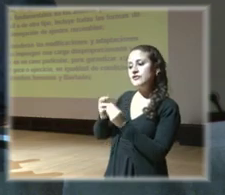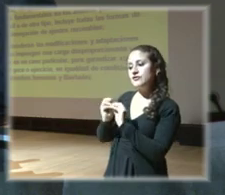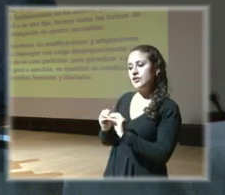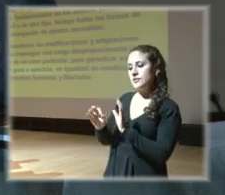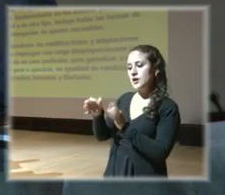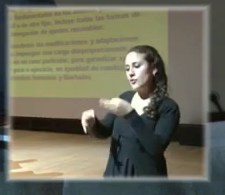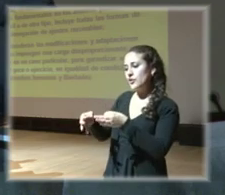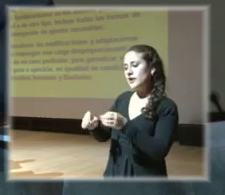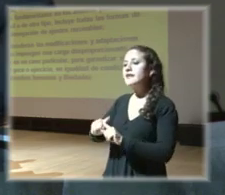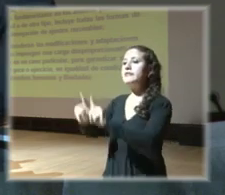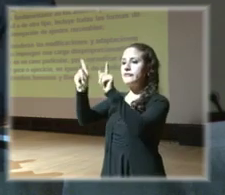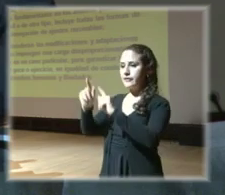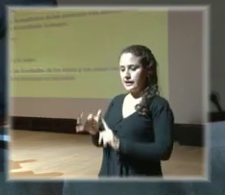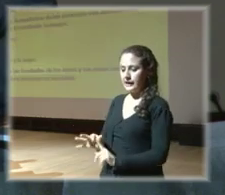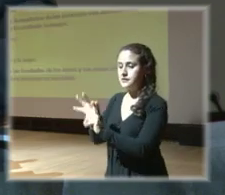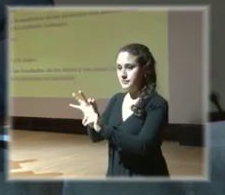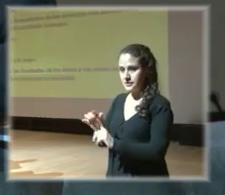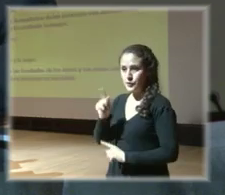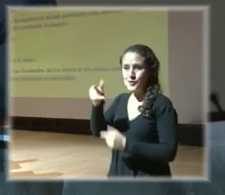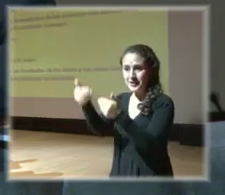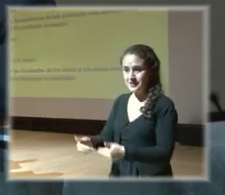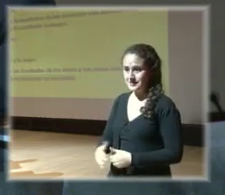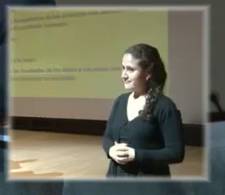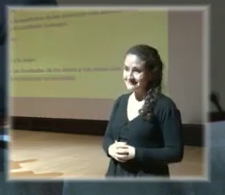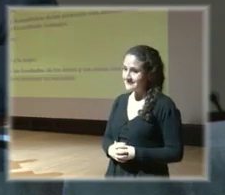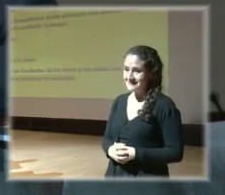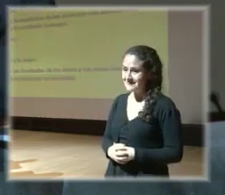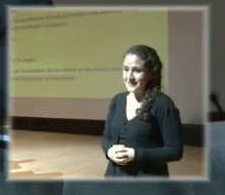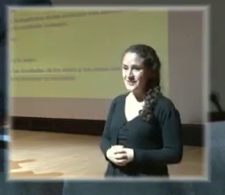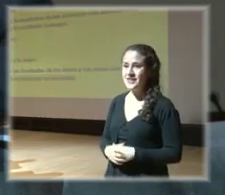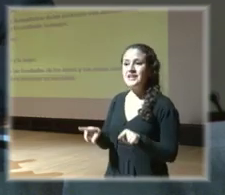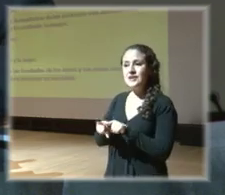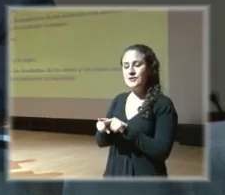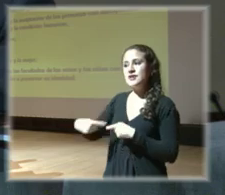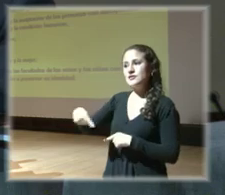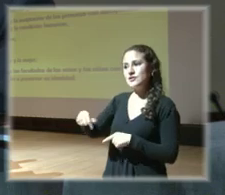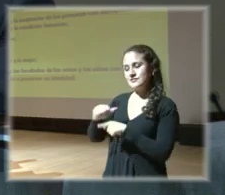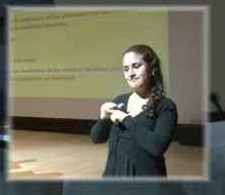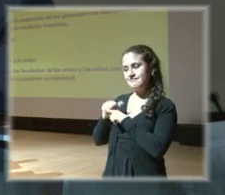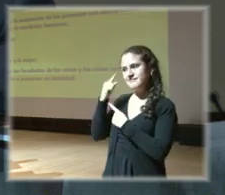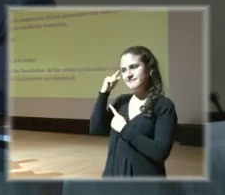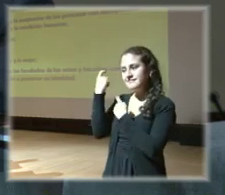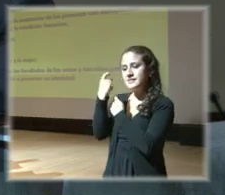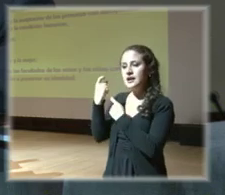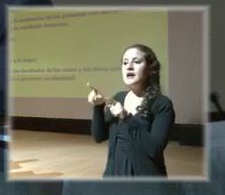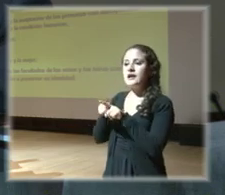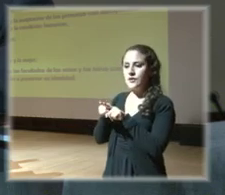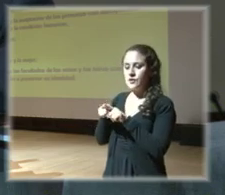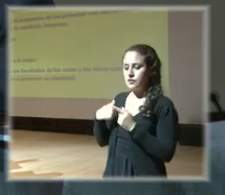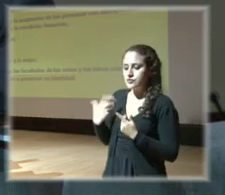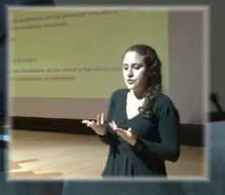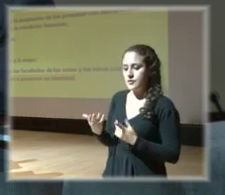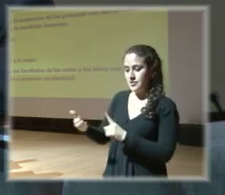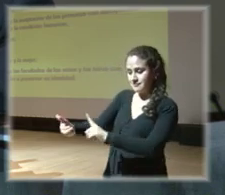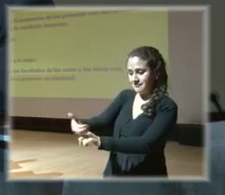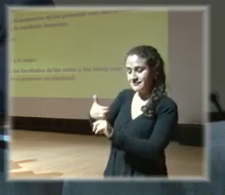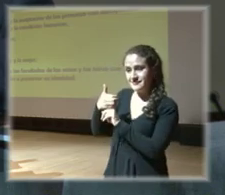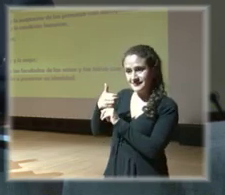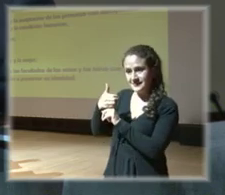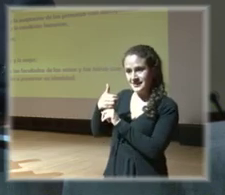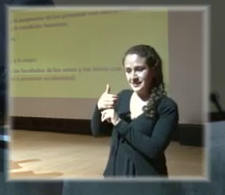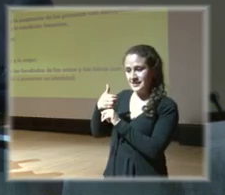jurídica diferente al resto. Esto, en términos prácticos, significa que la opción de proteger mediante